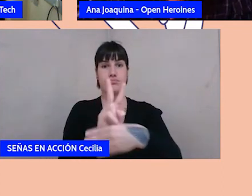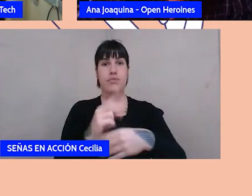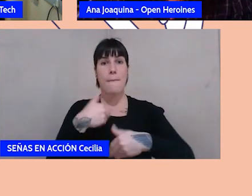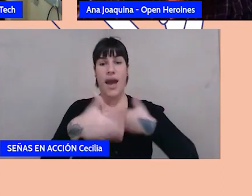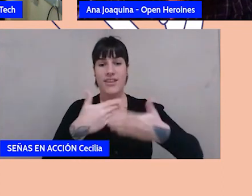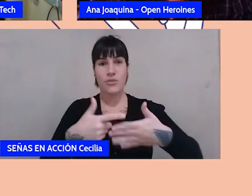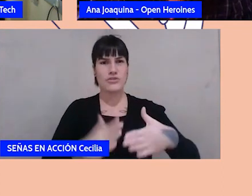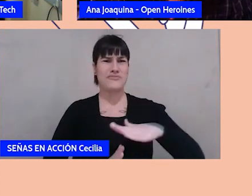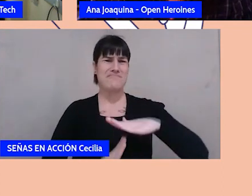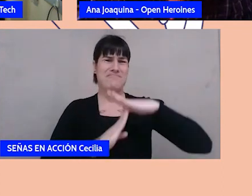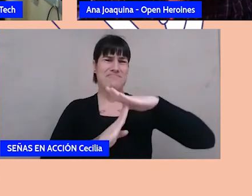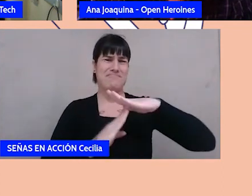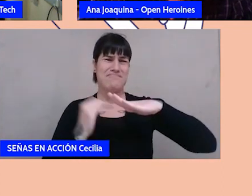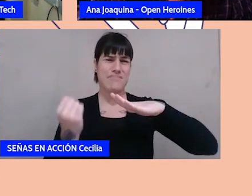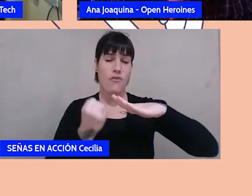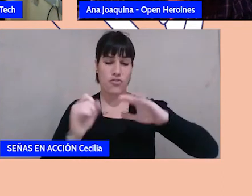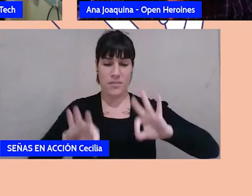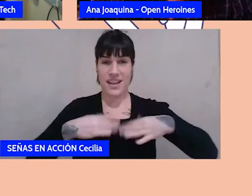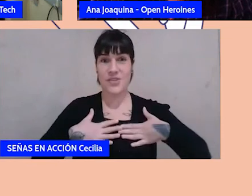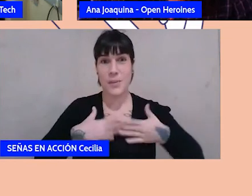de crecimiento, toma de decisiones.